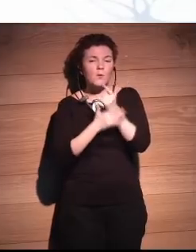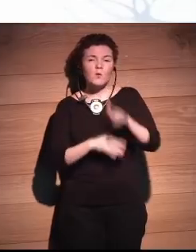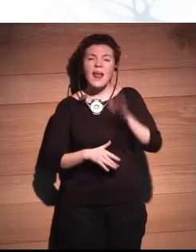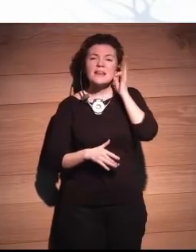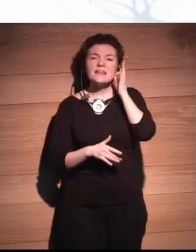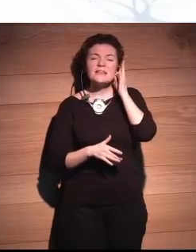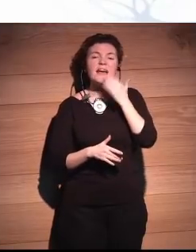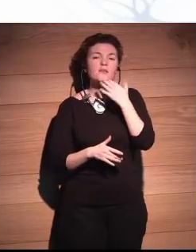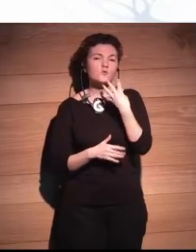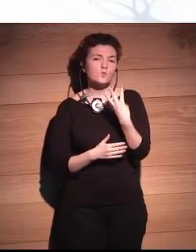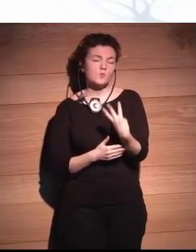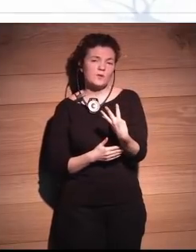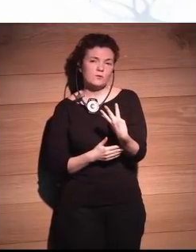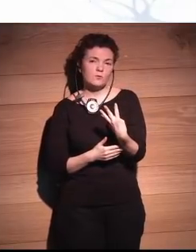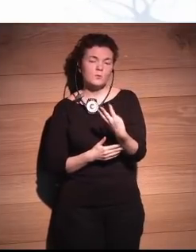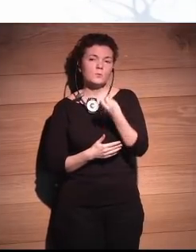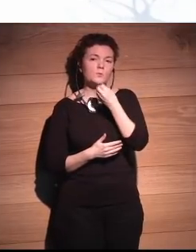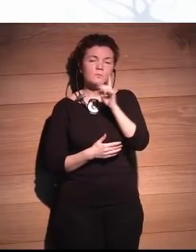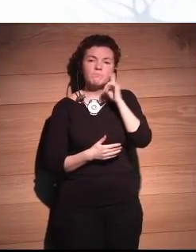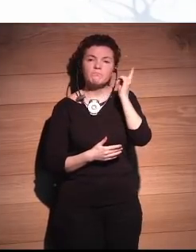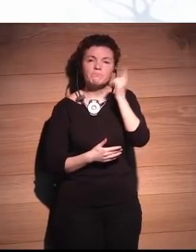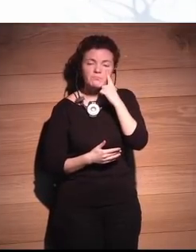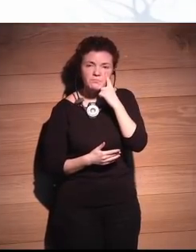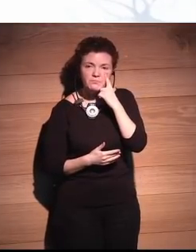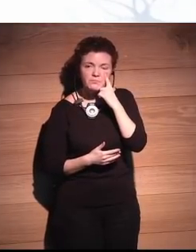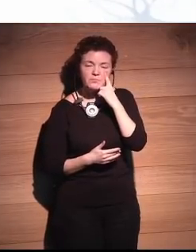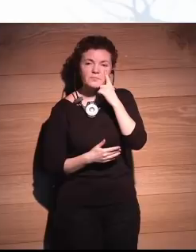de 4 años que, bueno, fue diagnosticada